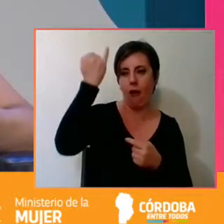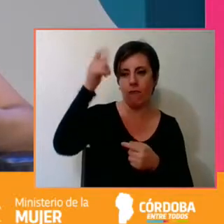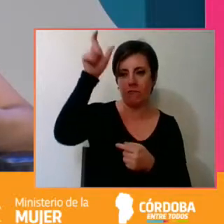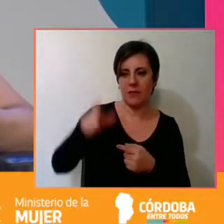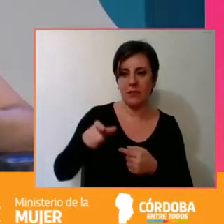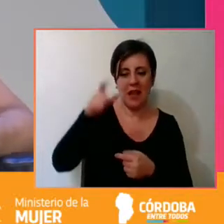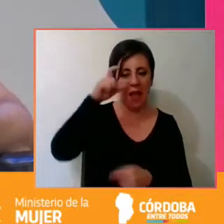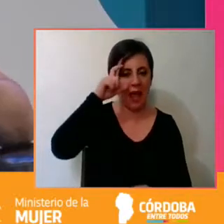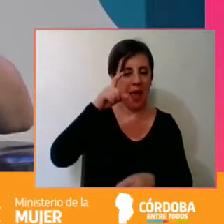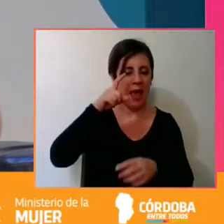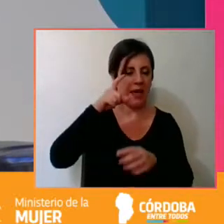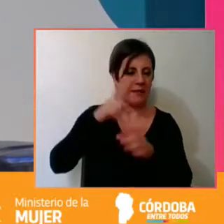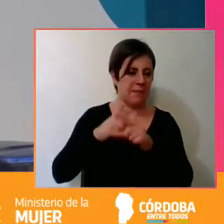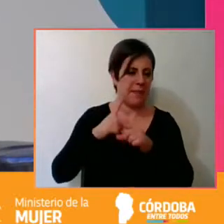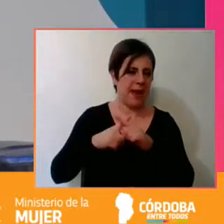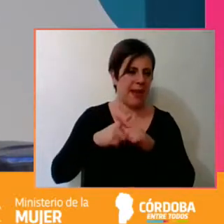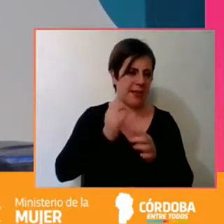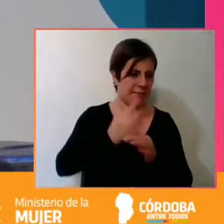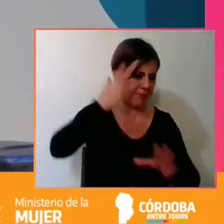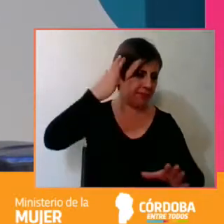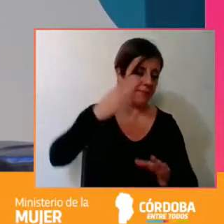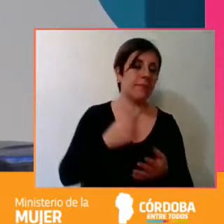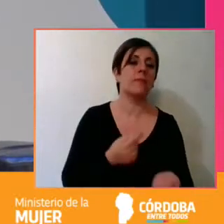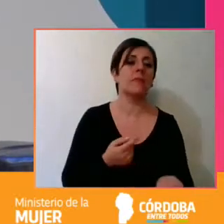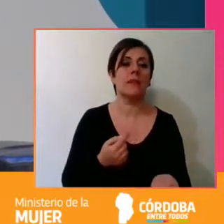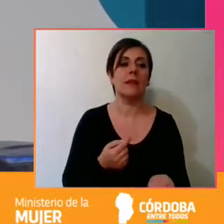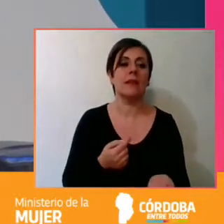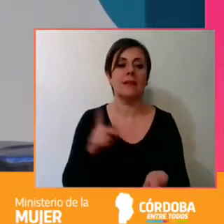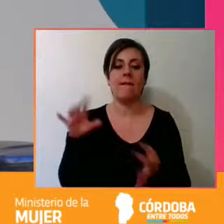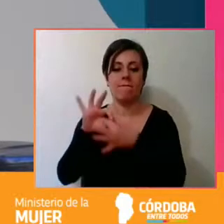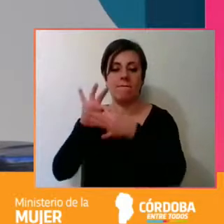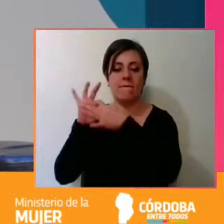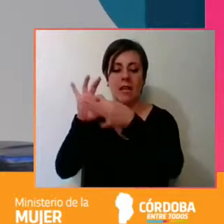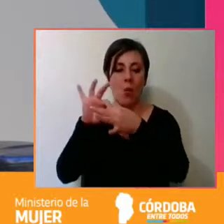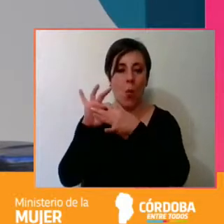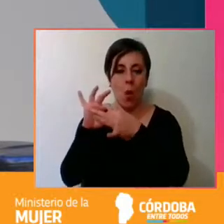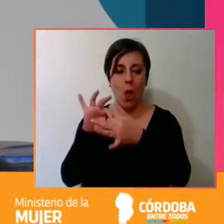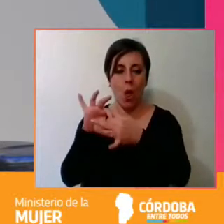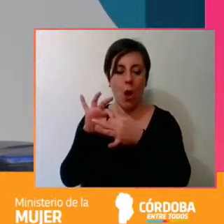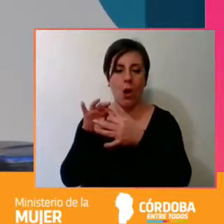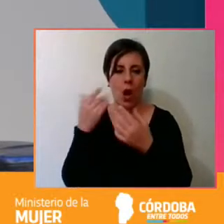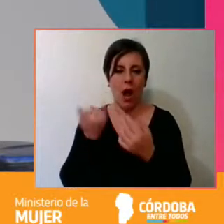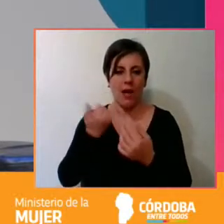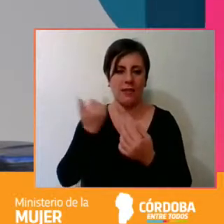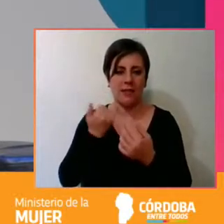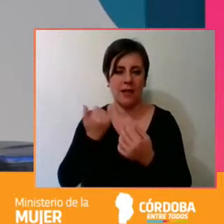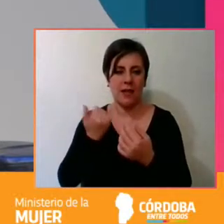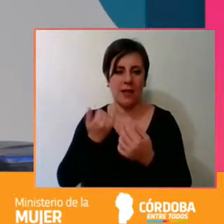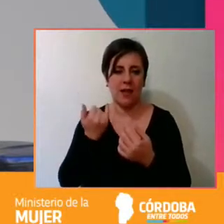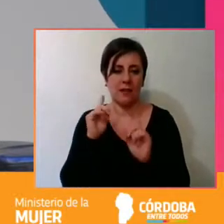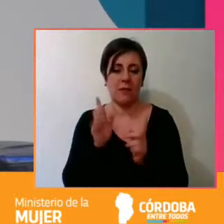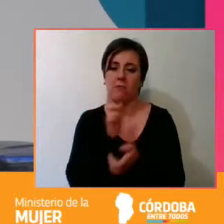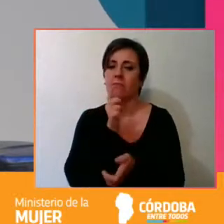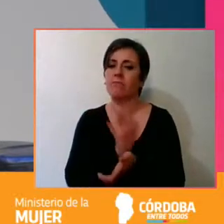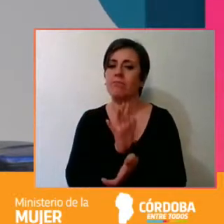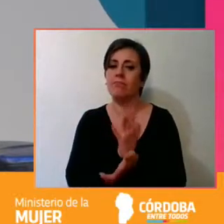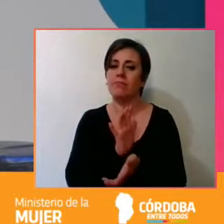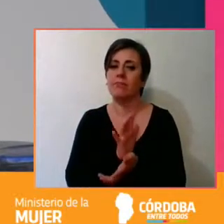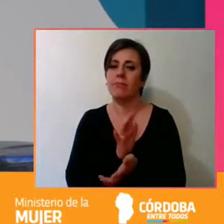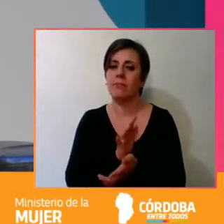más destacadas, que puedan tener este vínculo próximo y que eso también significa un